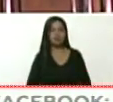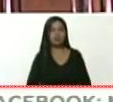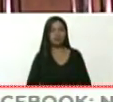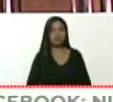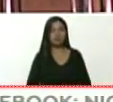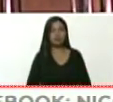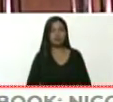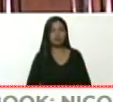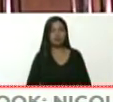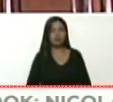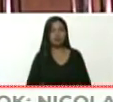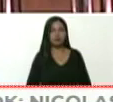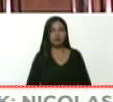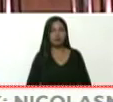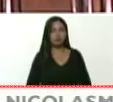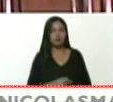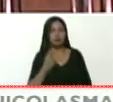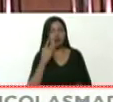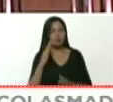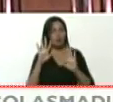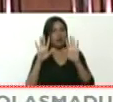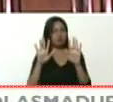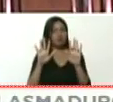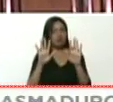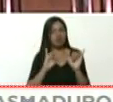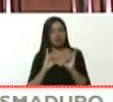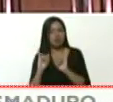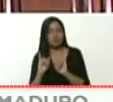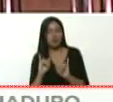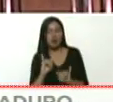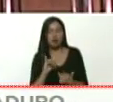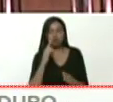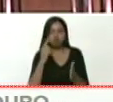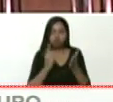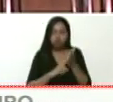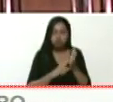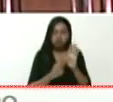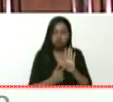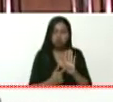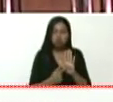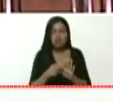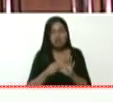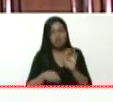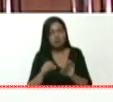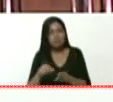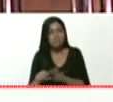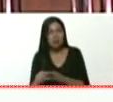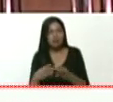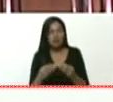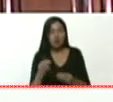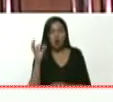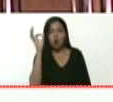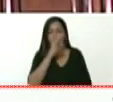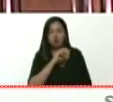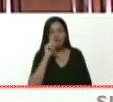Por lo menos en 10 elementos identificados ya. Semillas y genética animal.